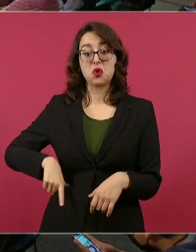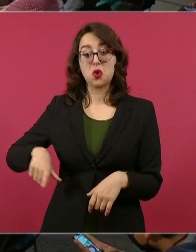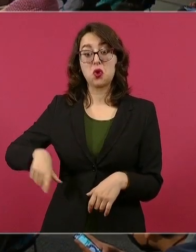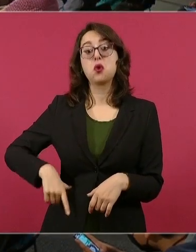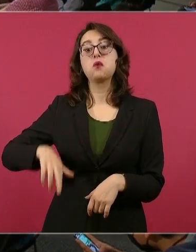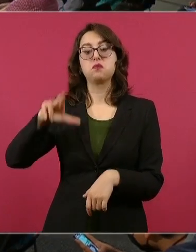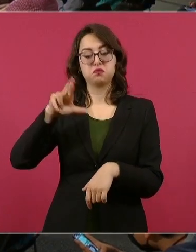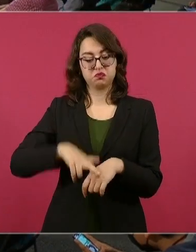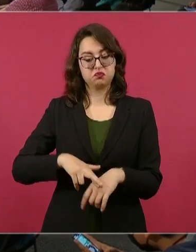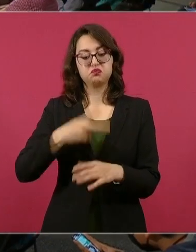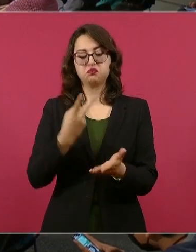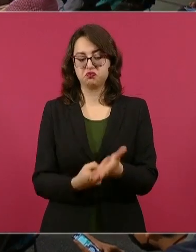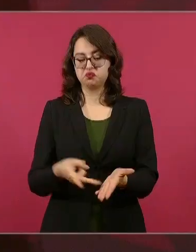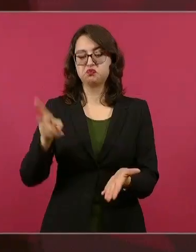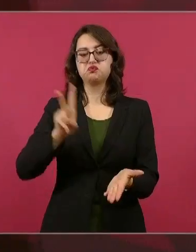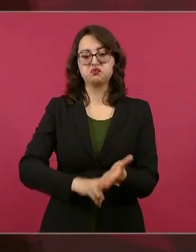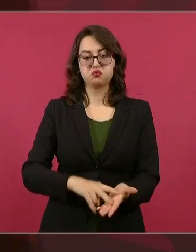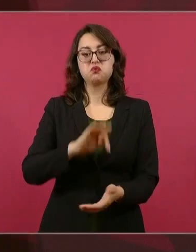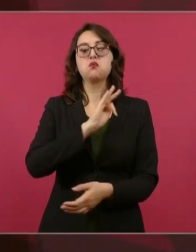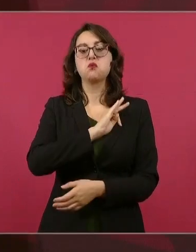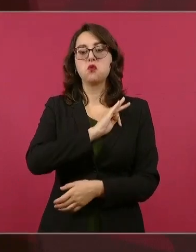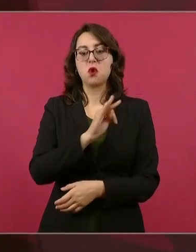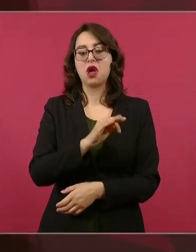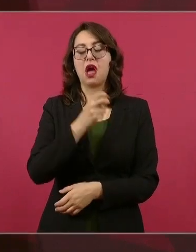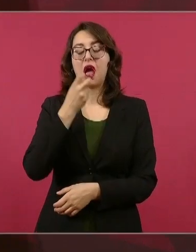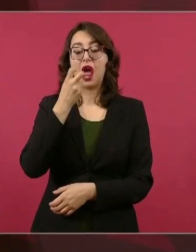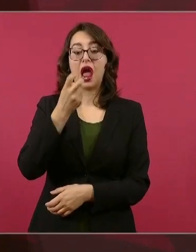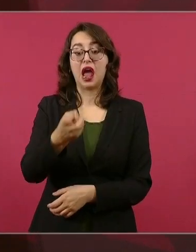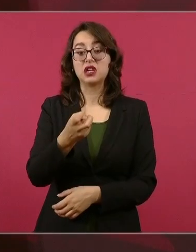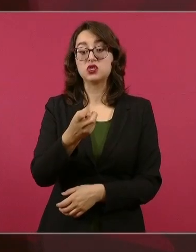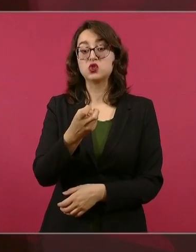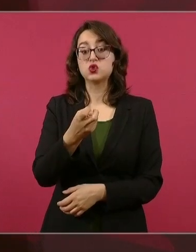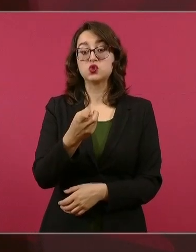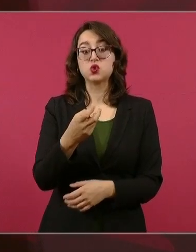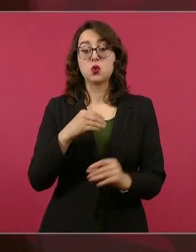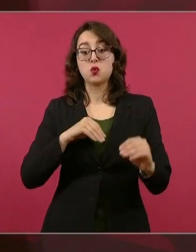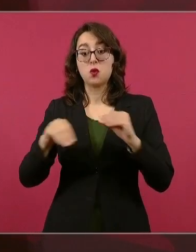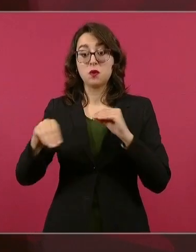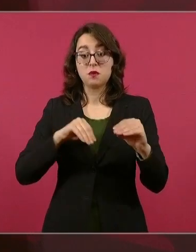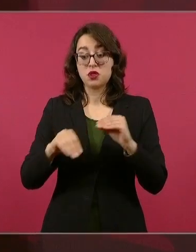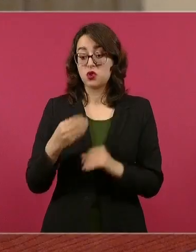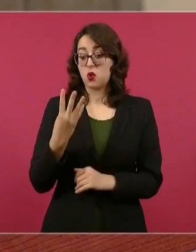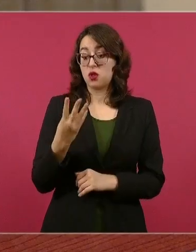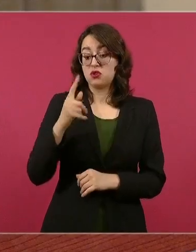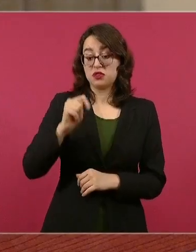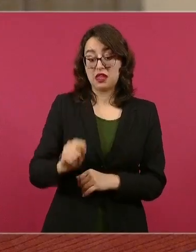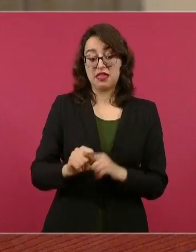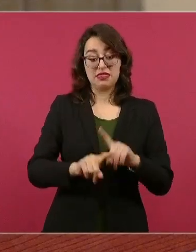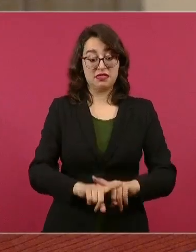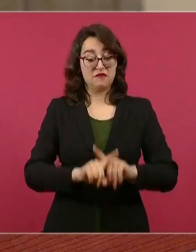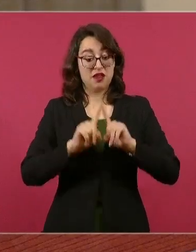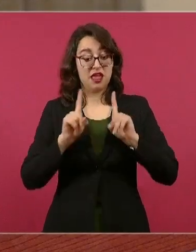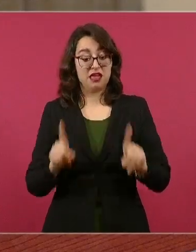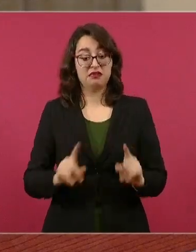triste moraleja de un movimiento que nació diferente y se volvió igual.